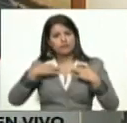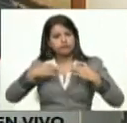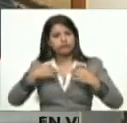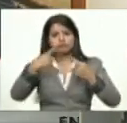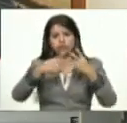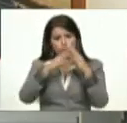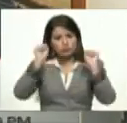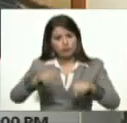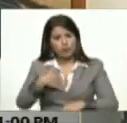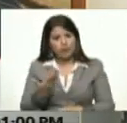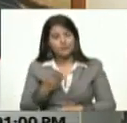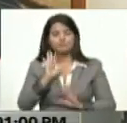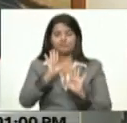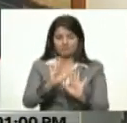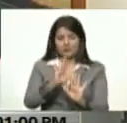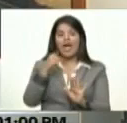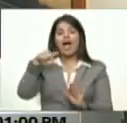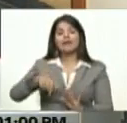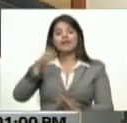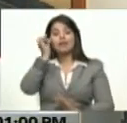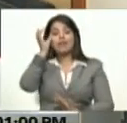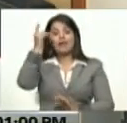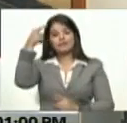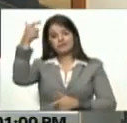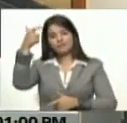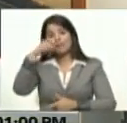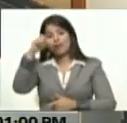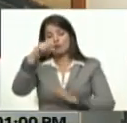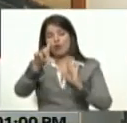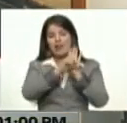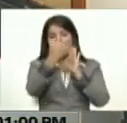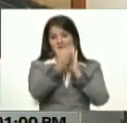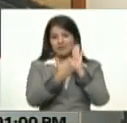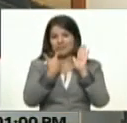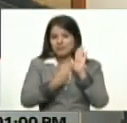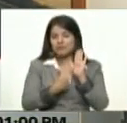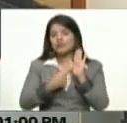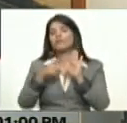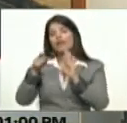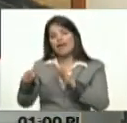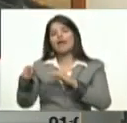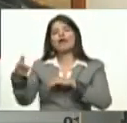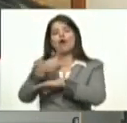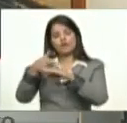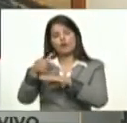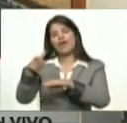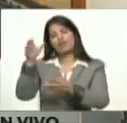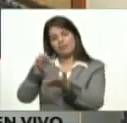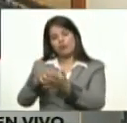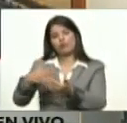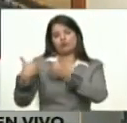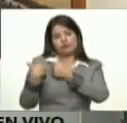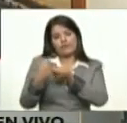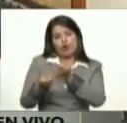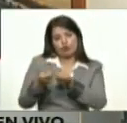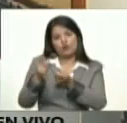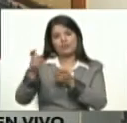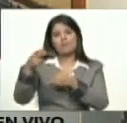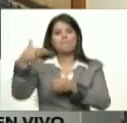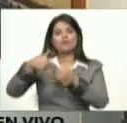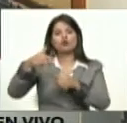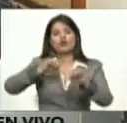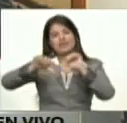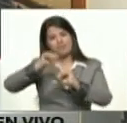ley que le reserva al Estado principalmente la actividad petroquímica abre espacios también a la